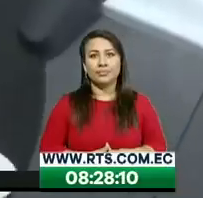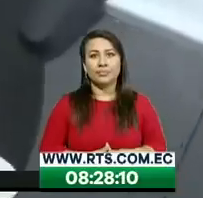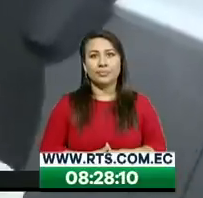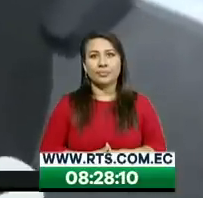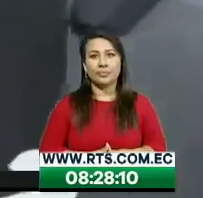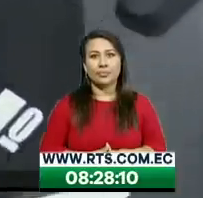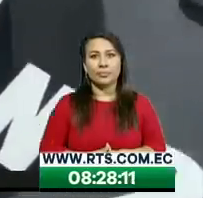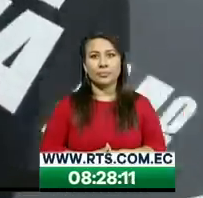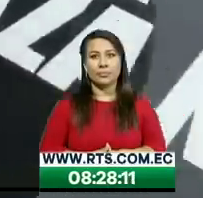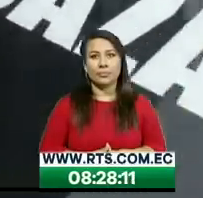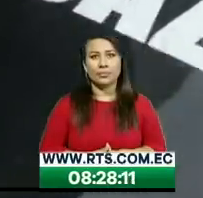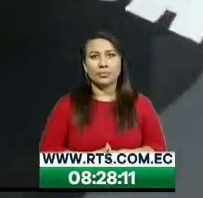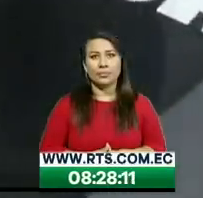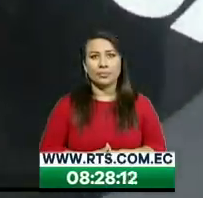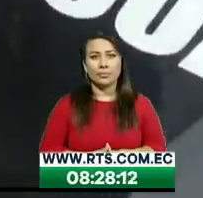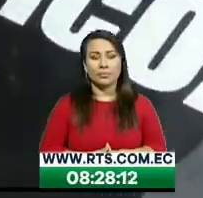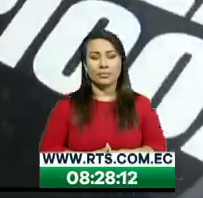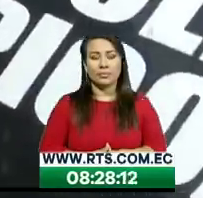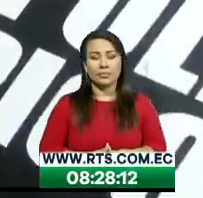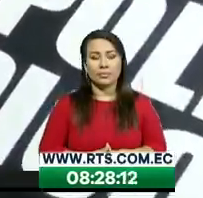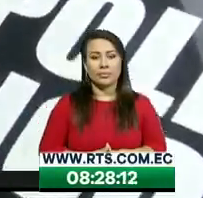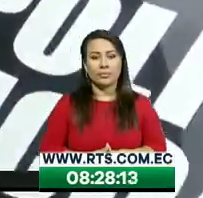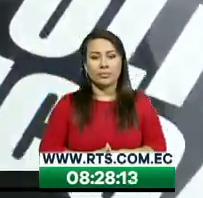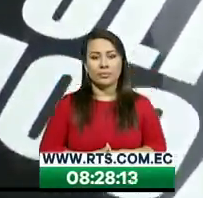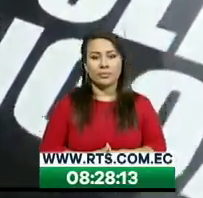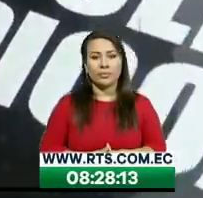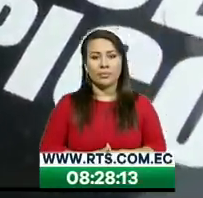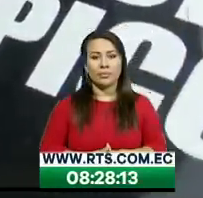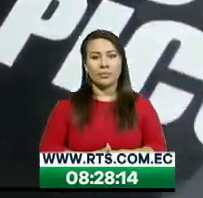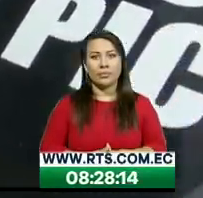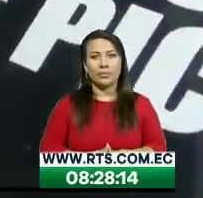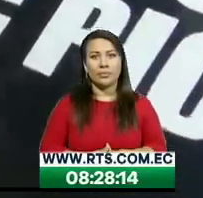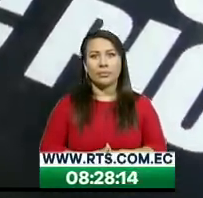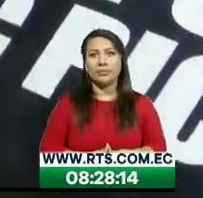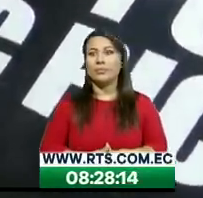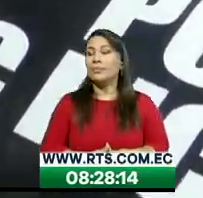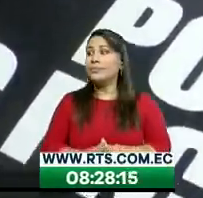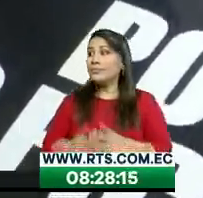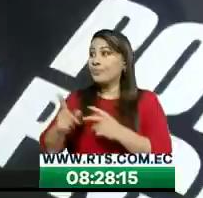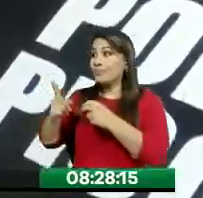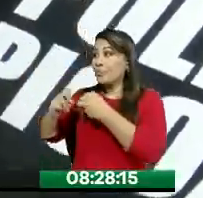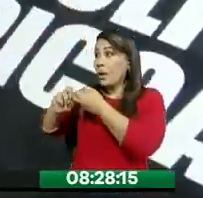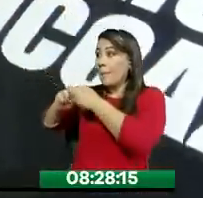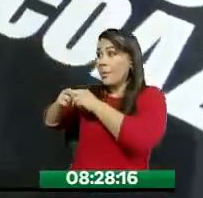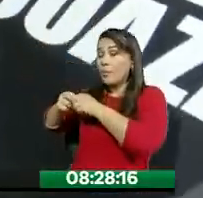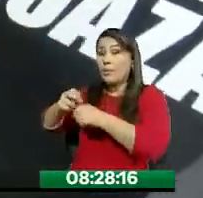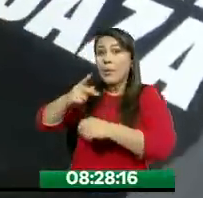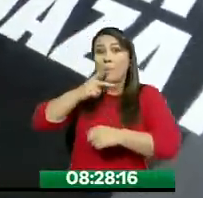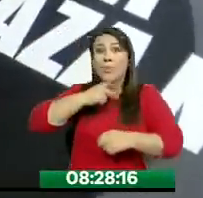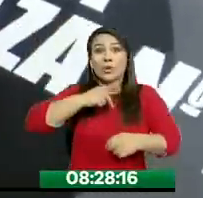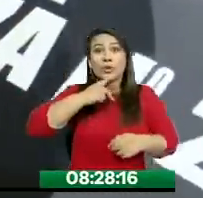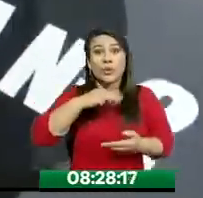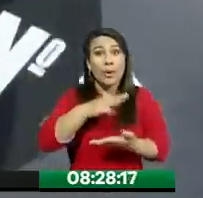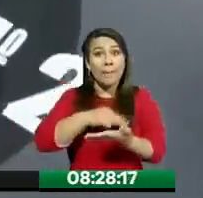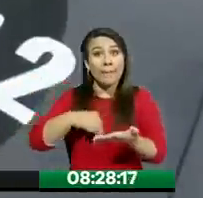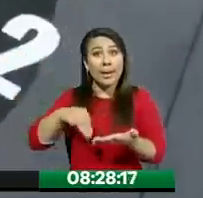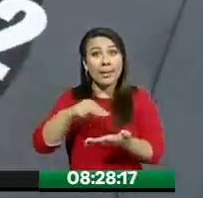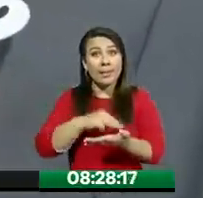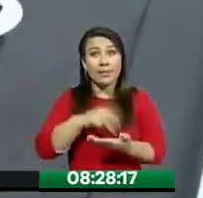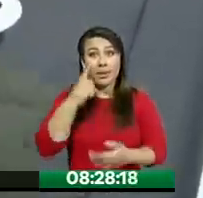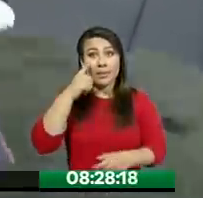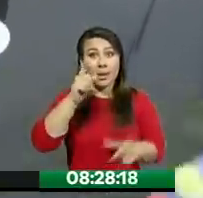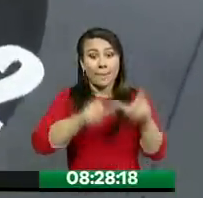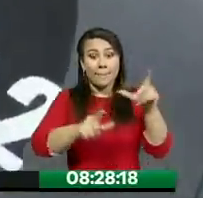refiero a este tema, ni a este caso específico. Ustedes lo vieran cómo se bajan por todos los lados, se pasan los parterres, se suben a las aceras.